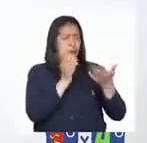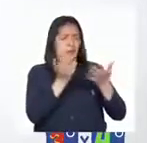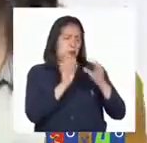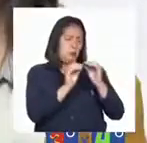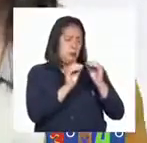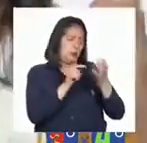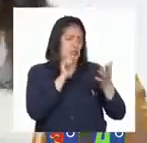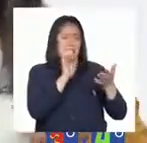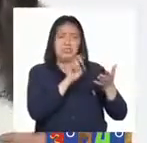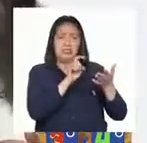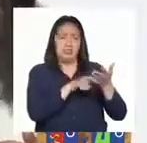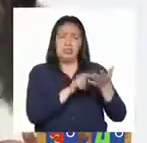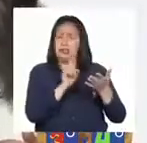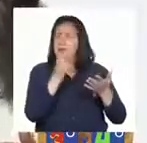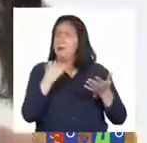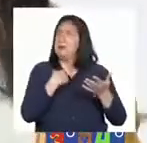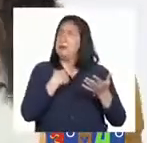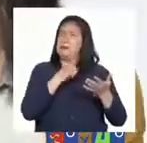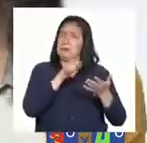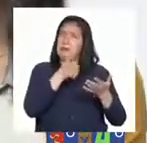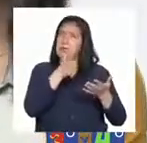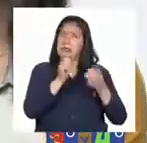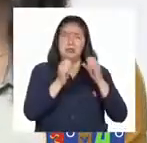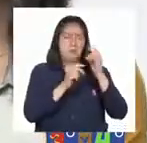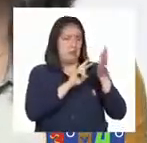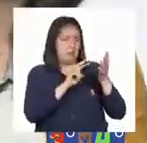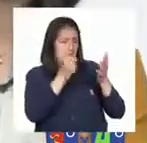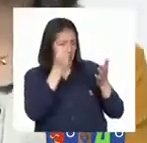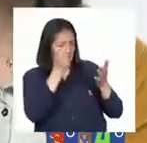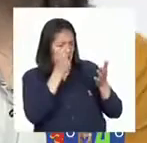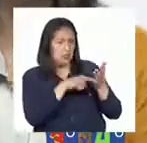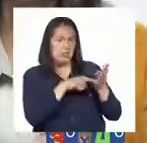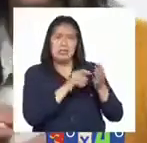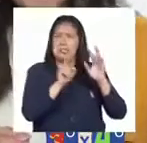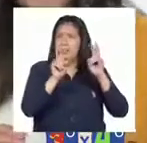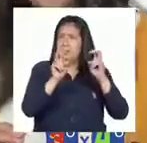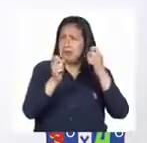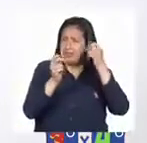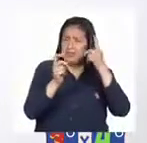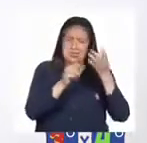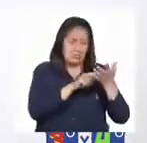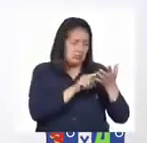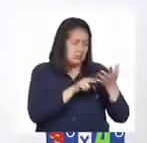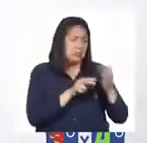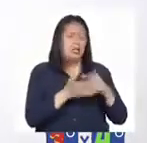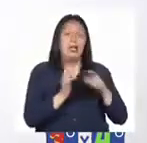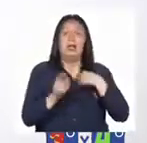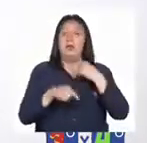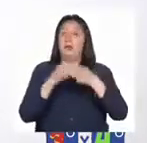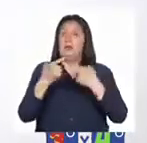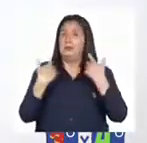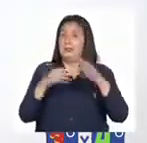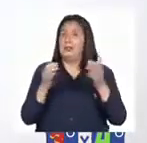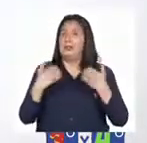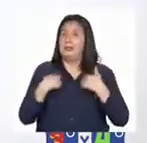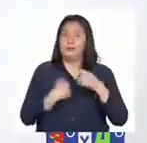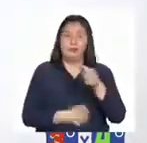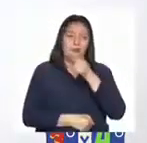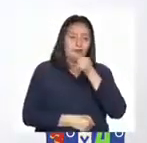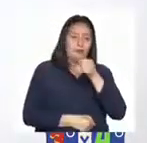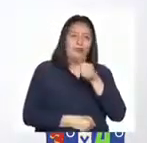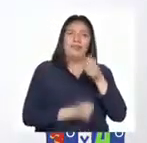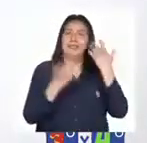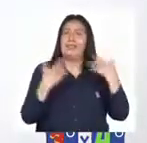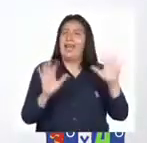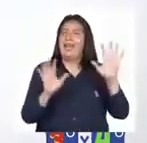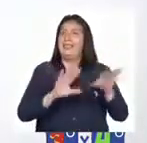correcciones necesarias. Pregúntense si el texto es claro y si el tema se entiende súper bien. Les cuento que tenemos una reportera quien